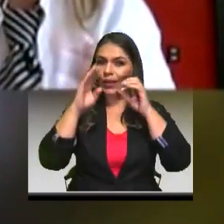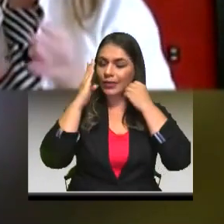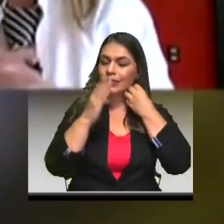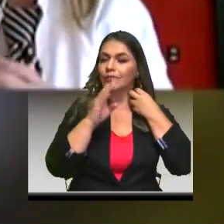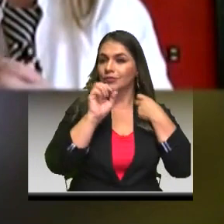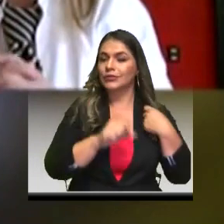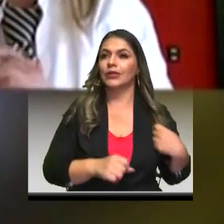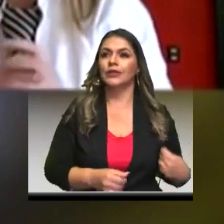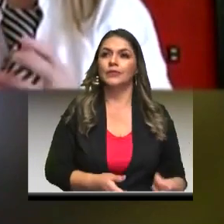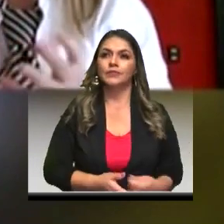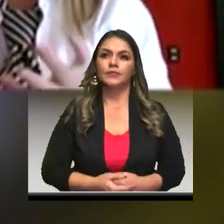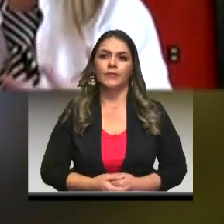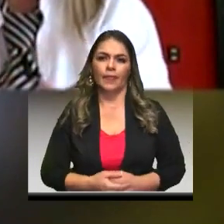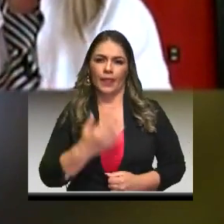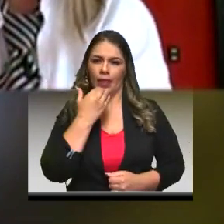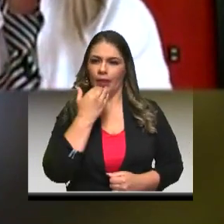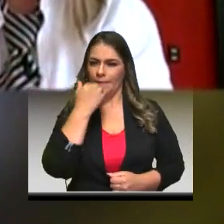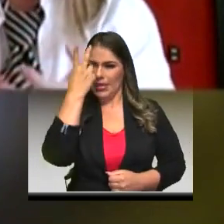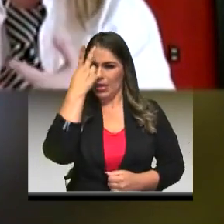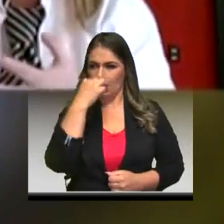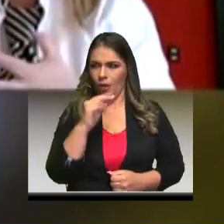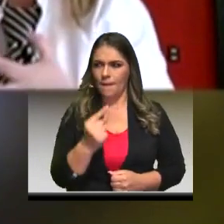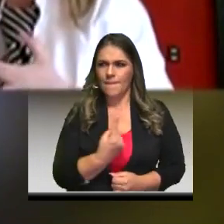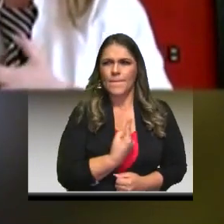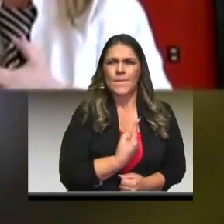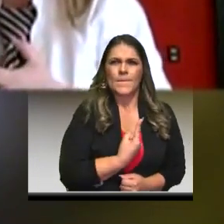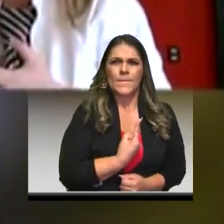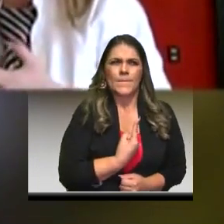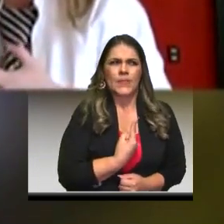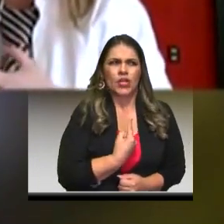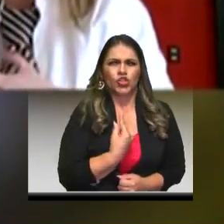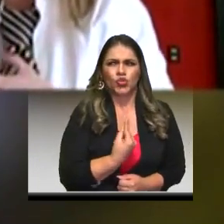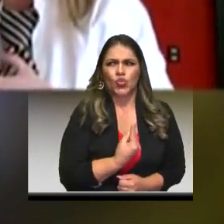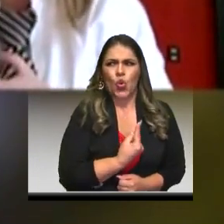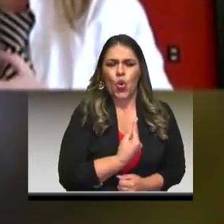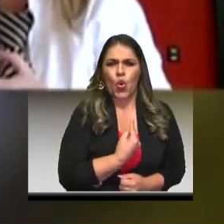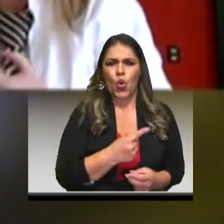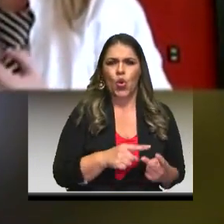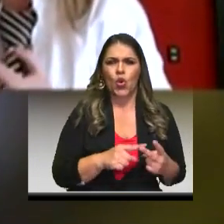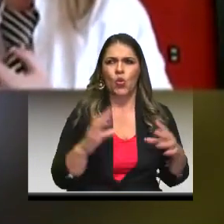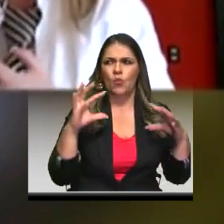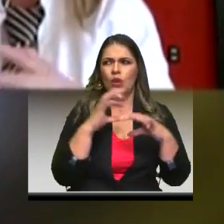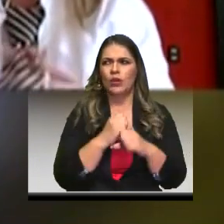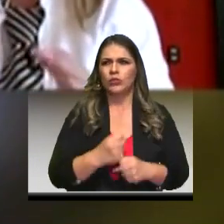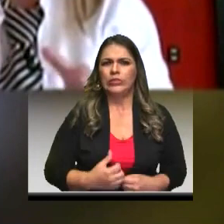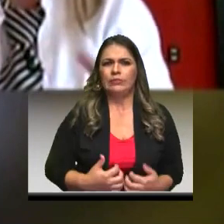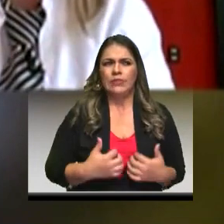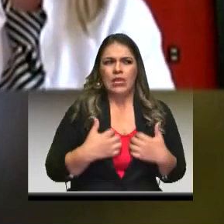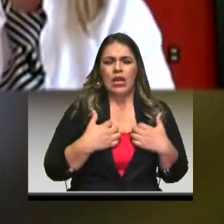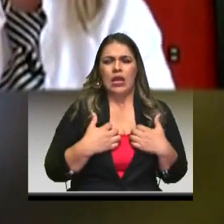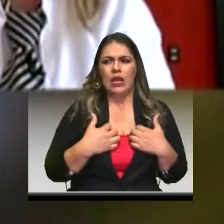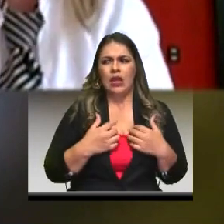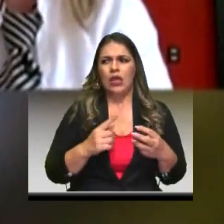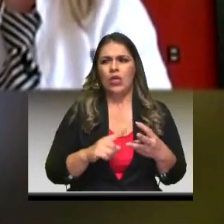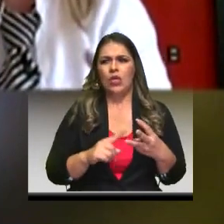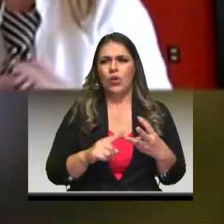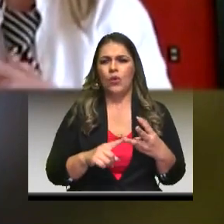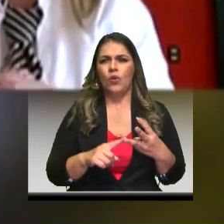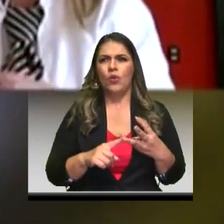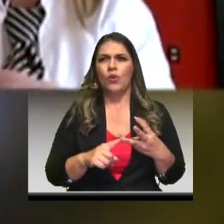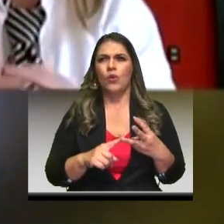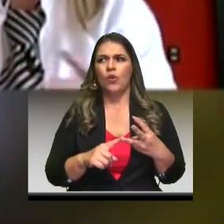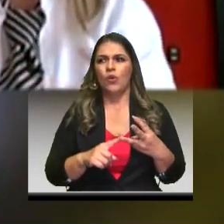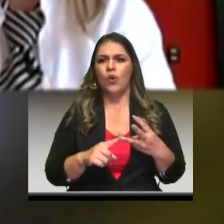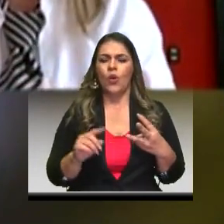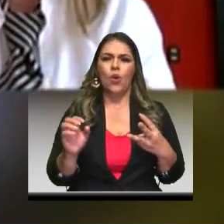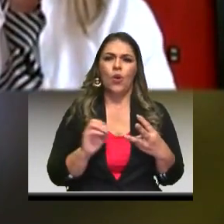estas diferencias cuando tu hijo se empieza a aislar, cuando tu hijo tiene terrores nocturnos, que están chiquitos, por